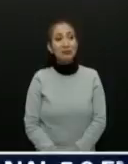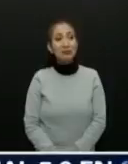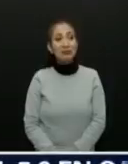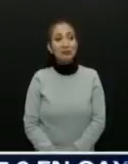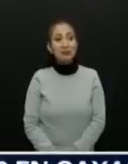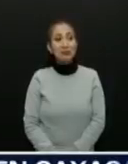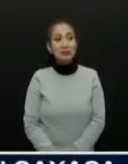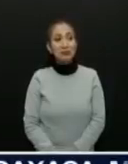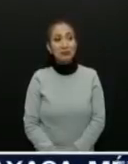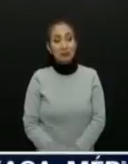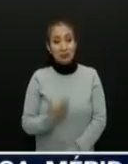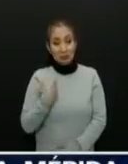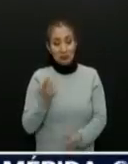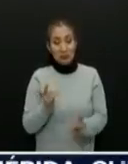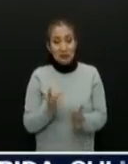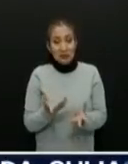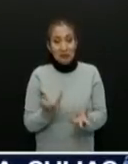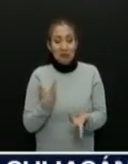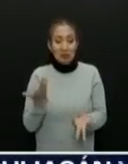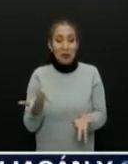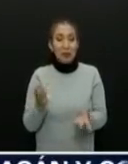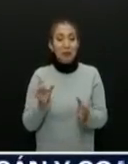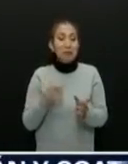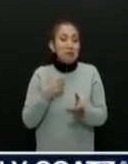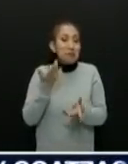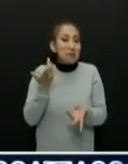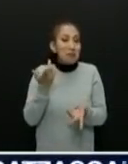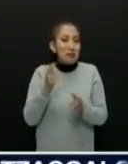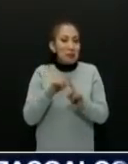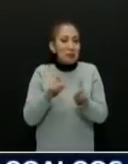lo que son las cosas, las paradojas